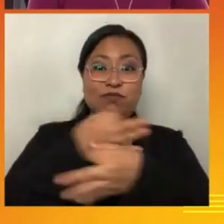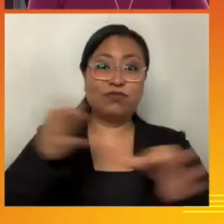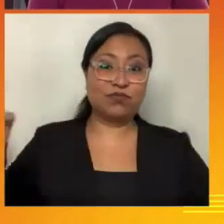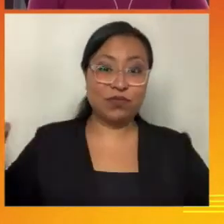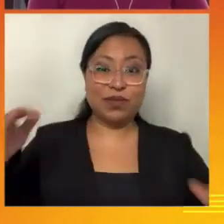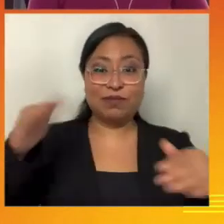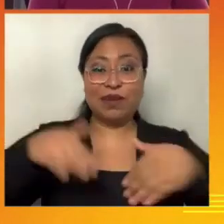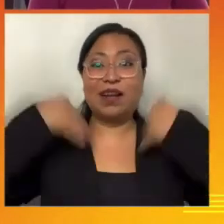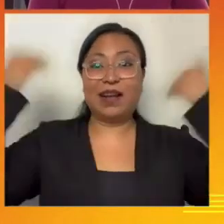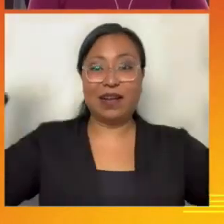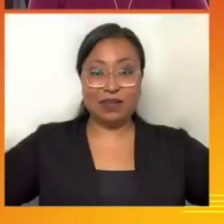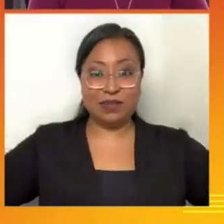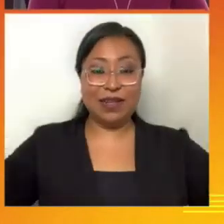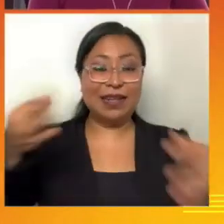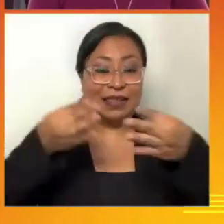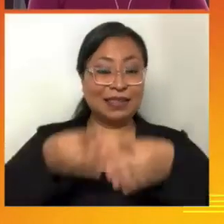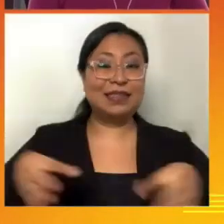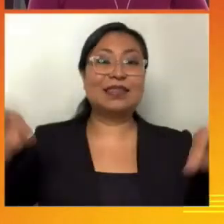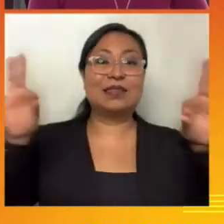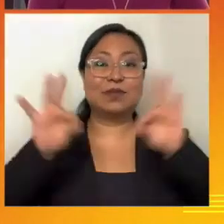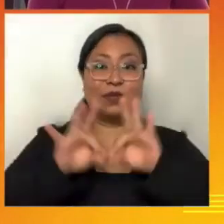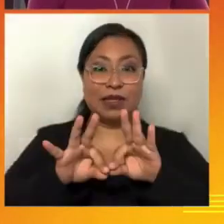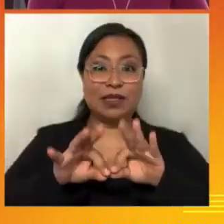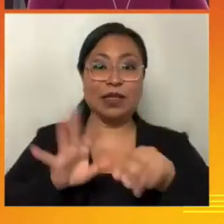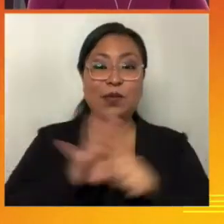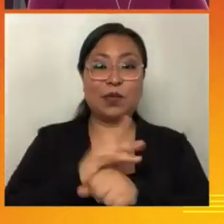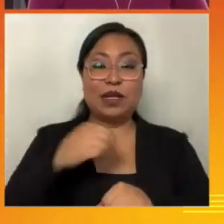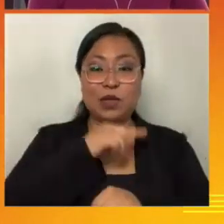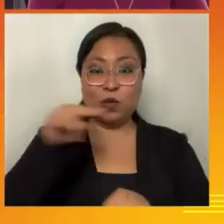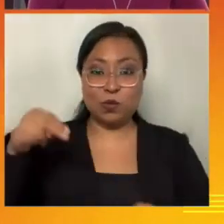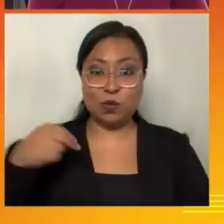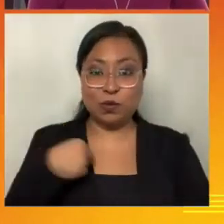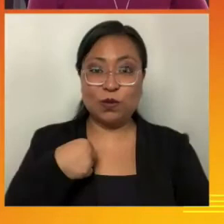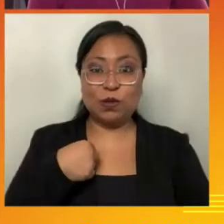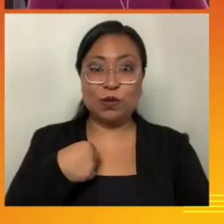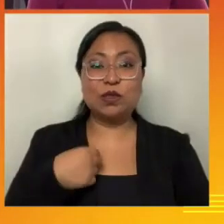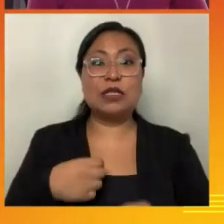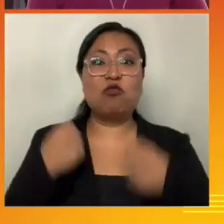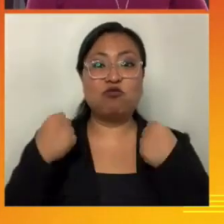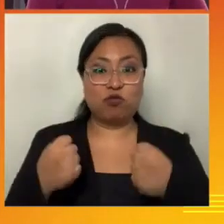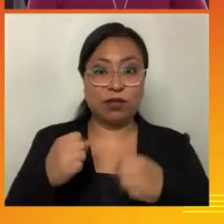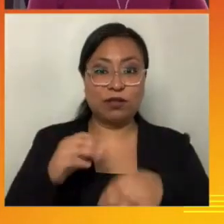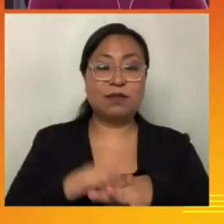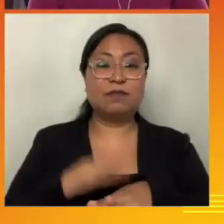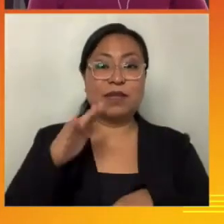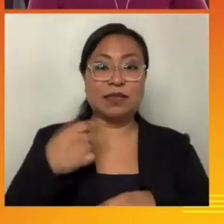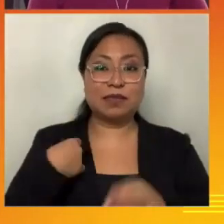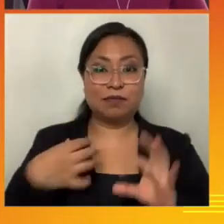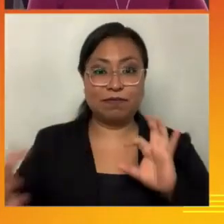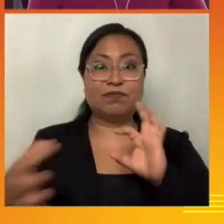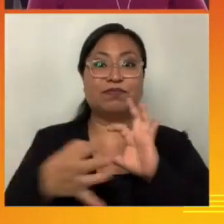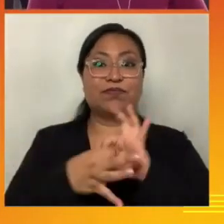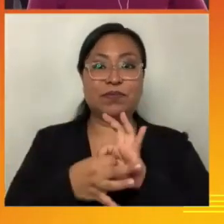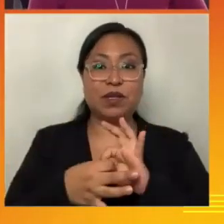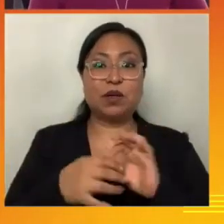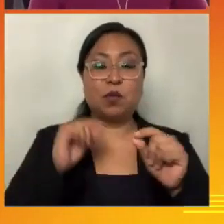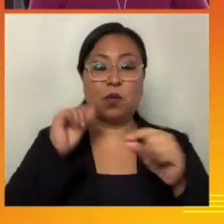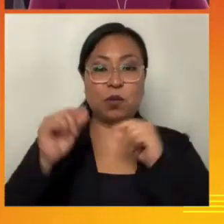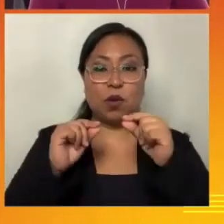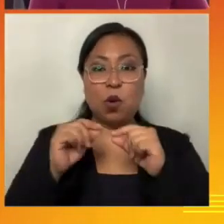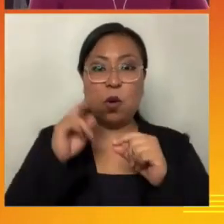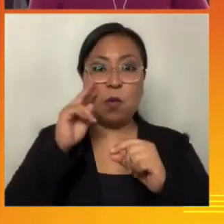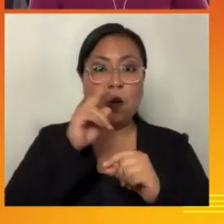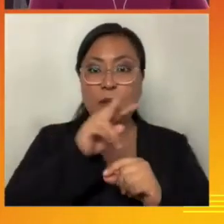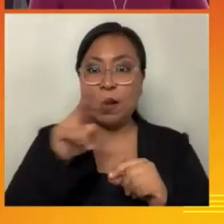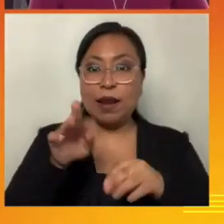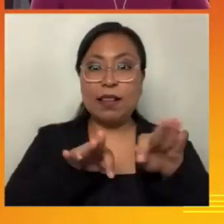es muy importante porque como tercer sector nos consolida en conjunto para la visibilización del trabajo